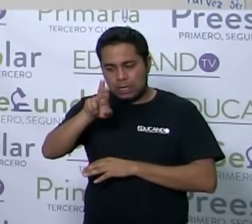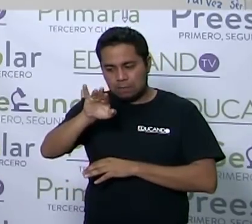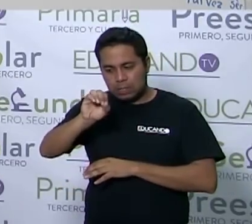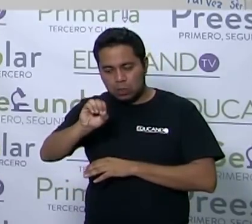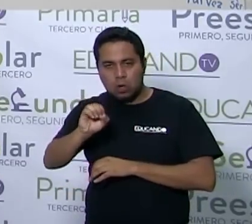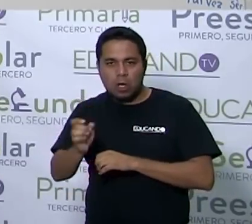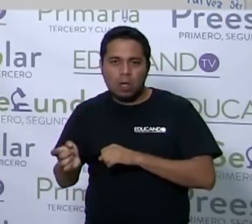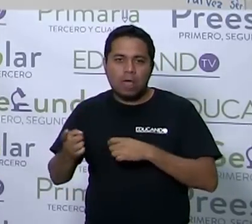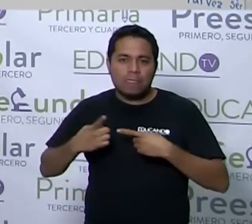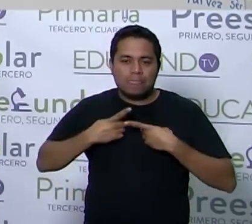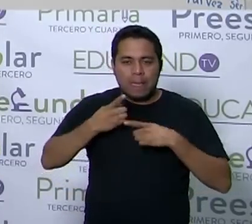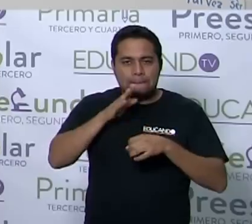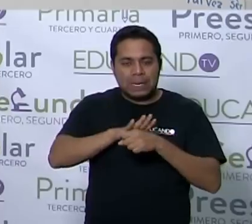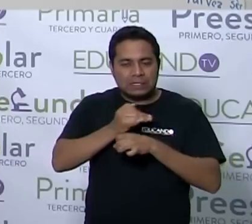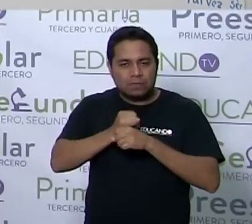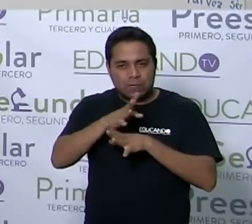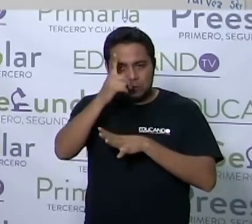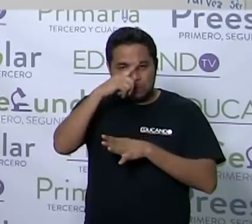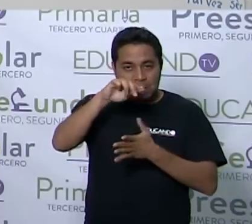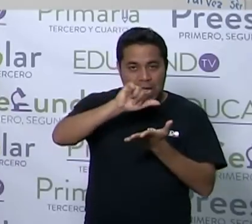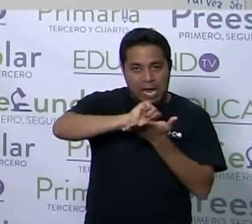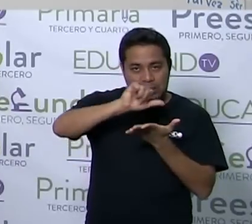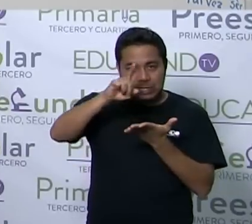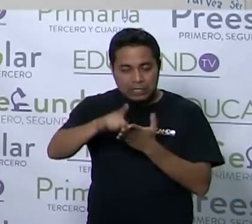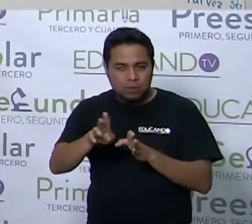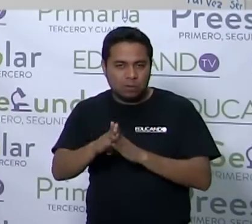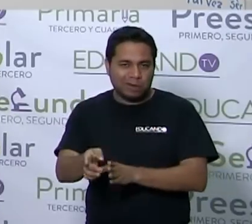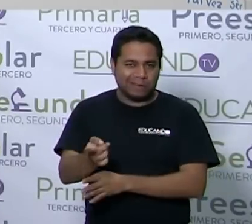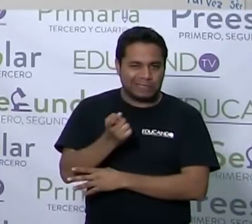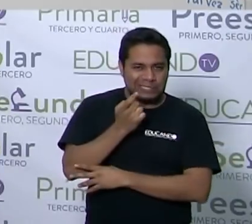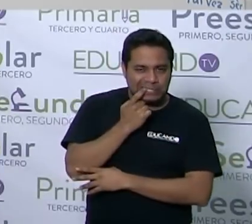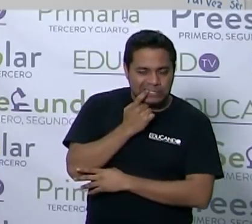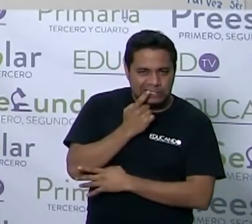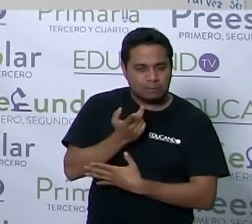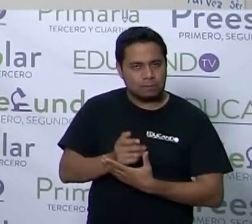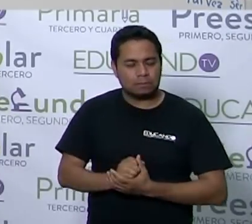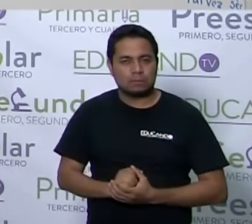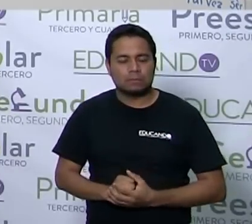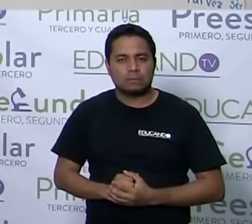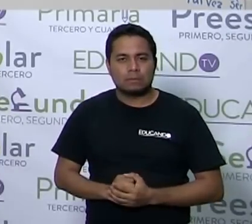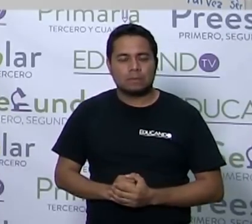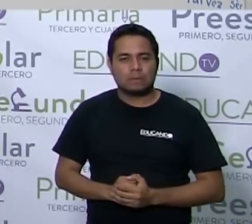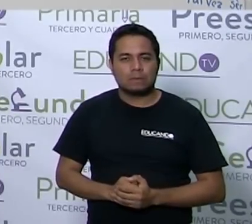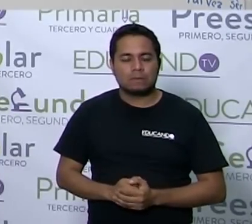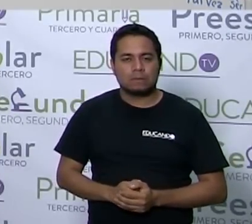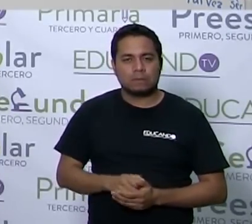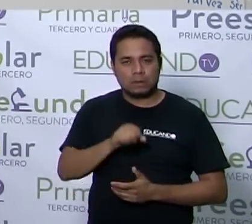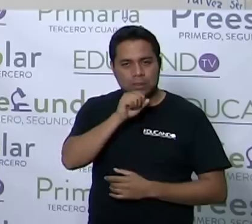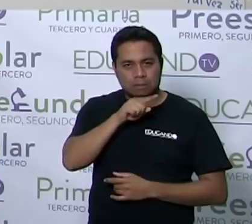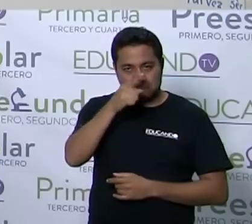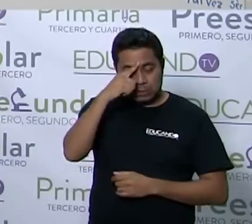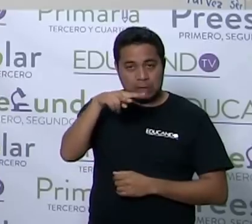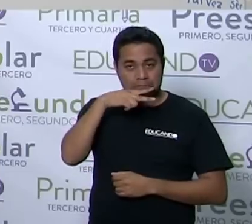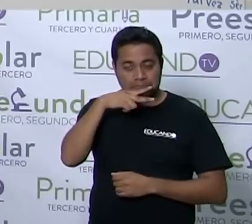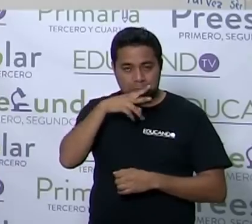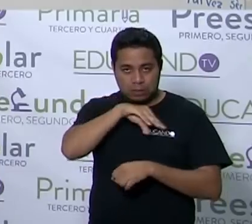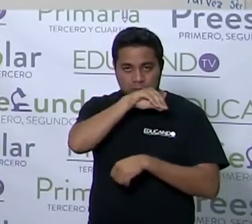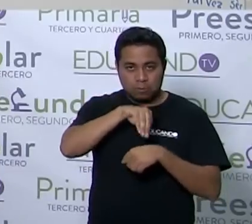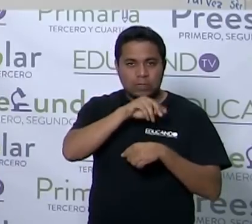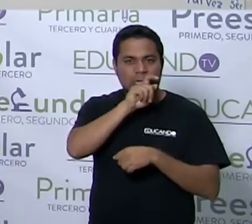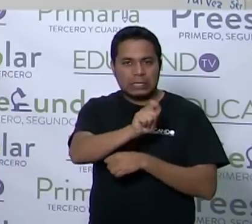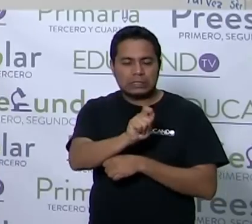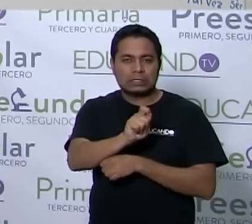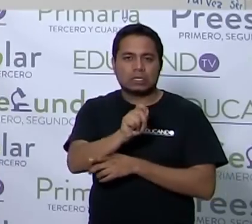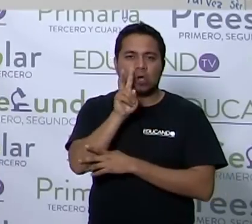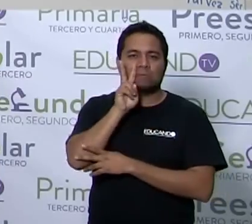proporciona información al adjetivo, astuto, ¿sí? Y también al verbo que es observa,